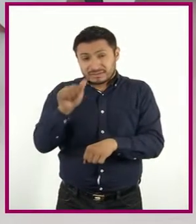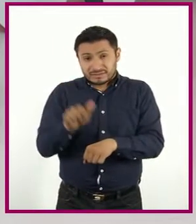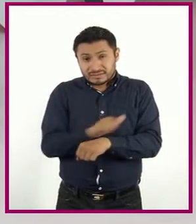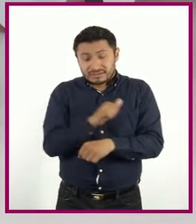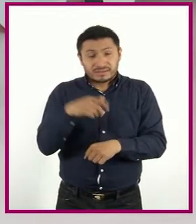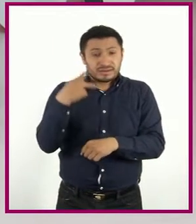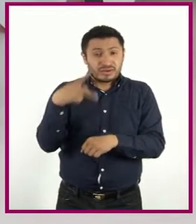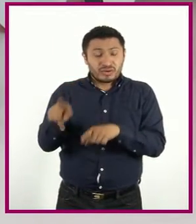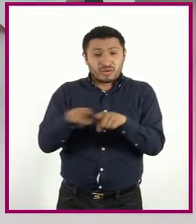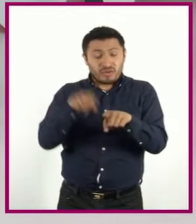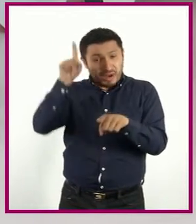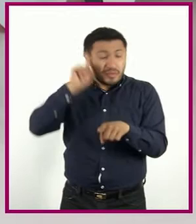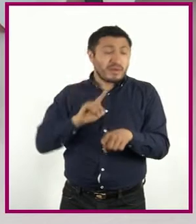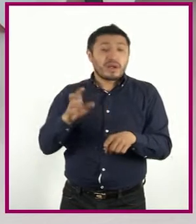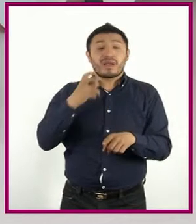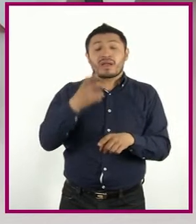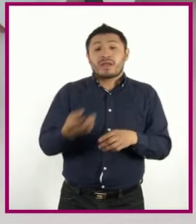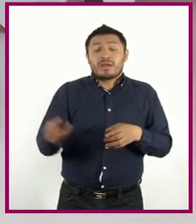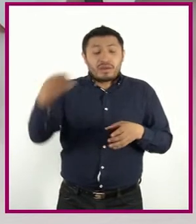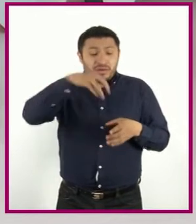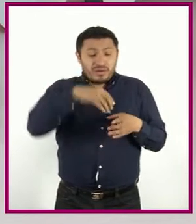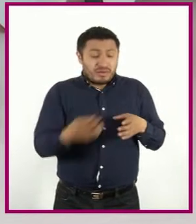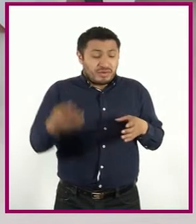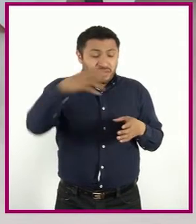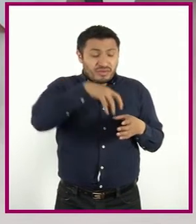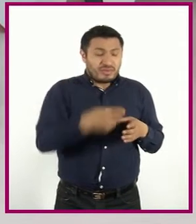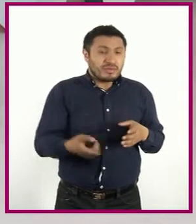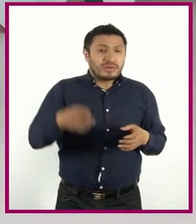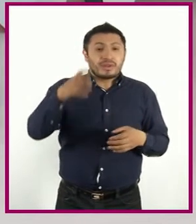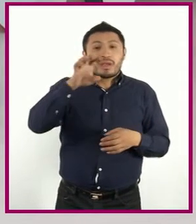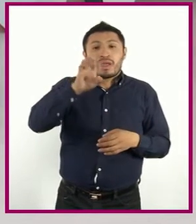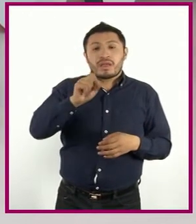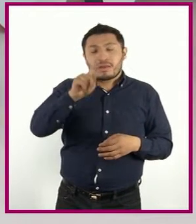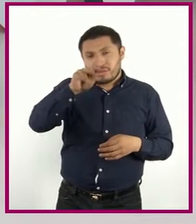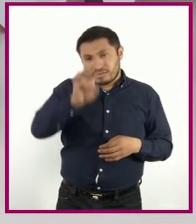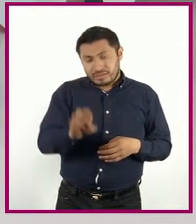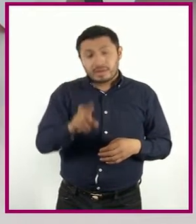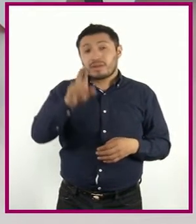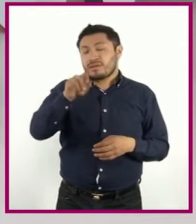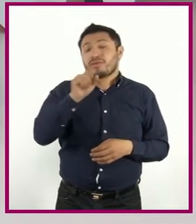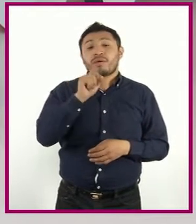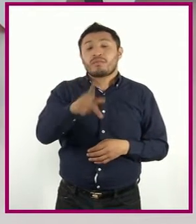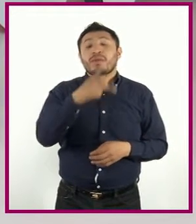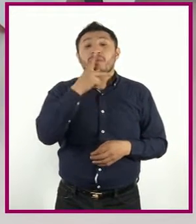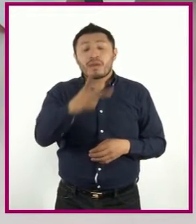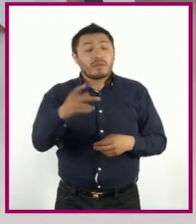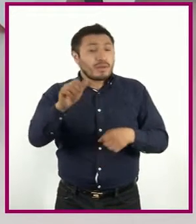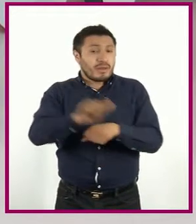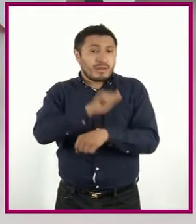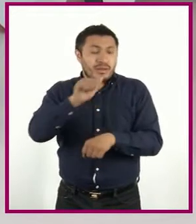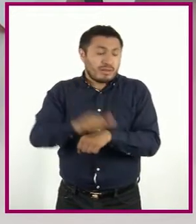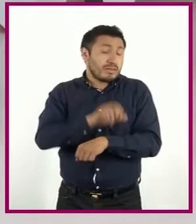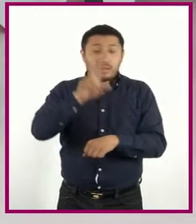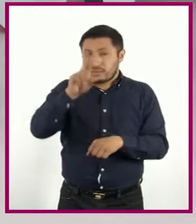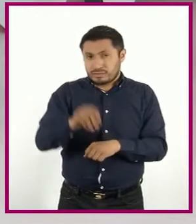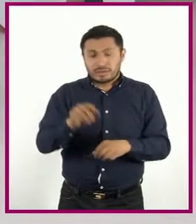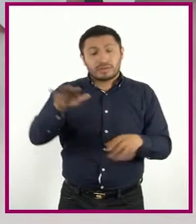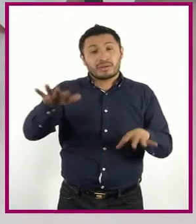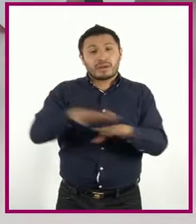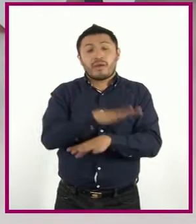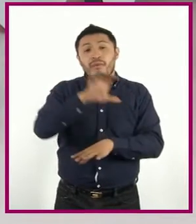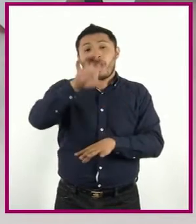Por eso dice apiladas en este, y así no repite dos veces al mismo sustantivo. Es